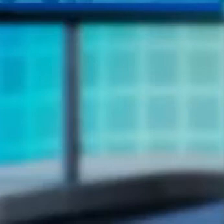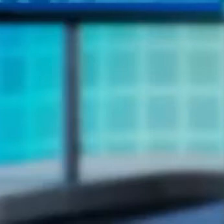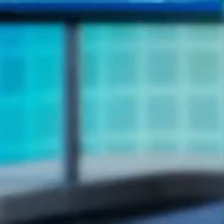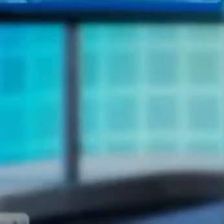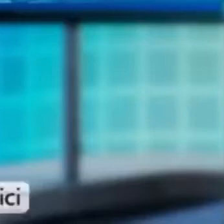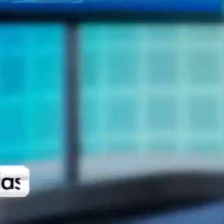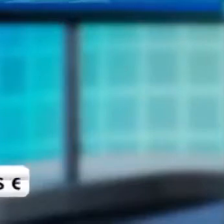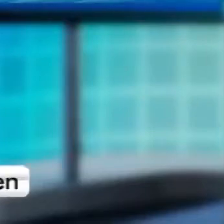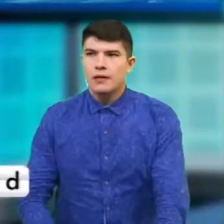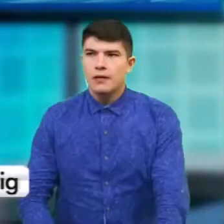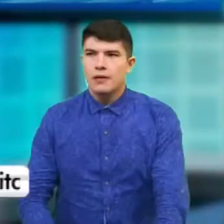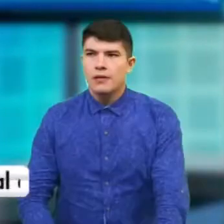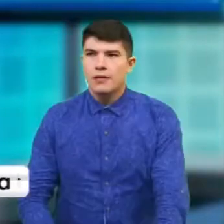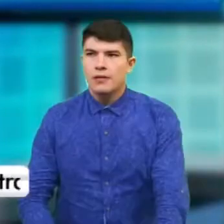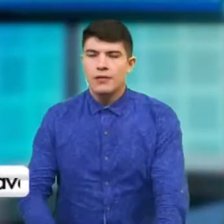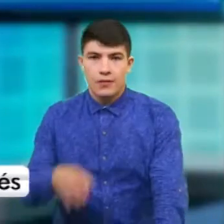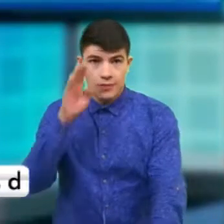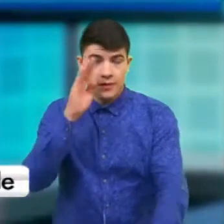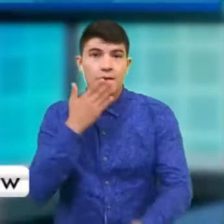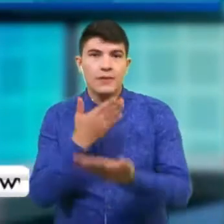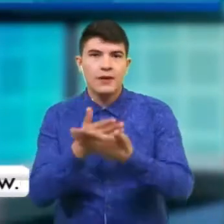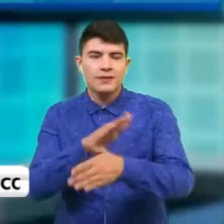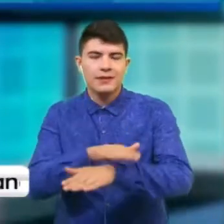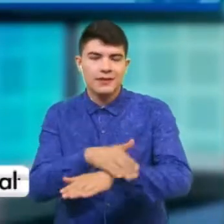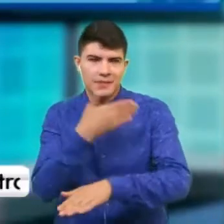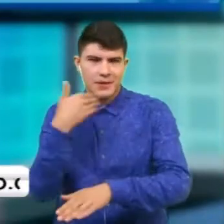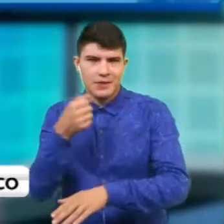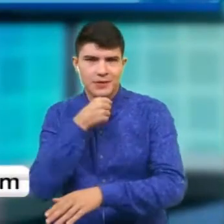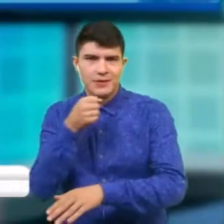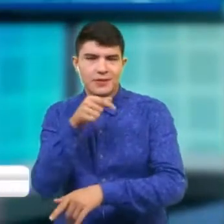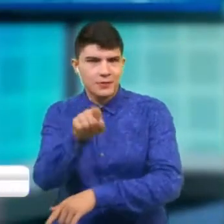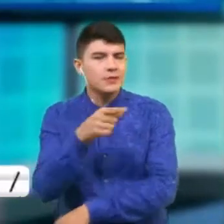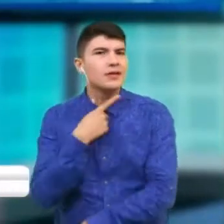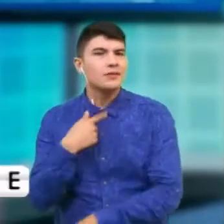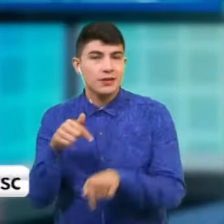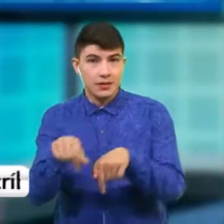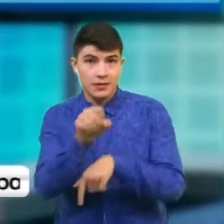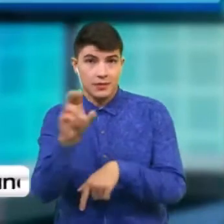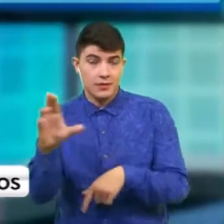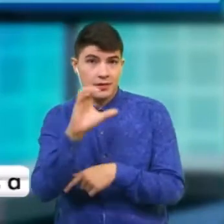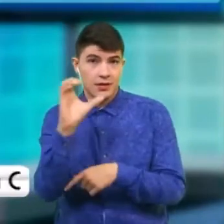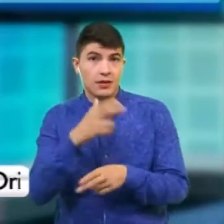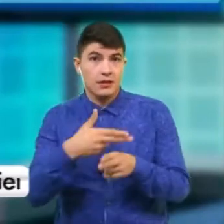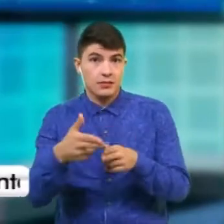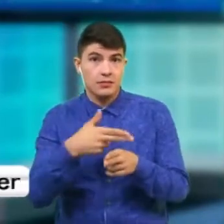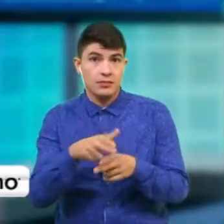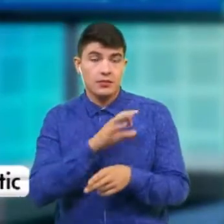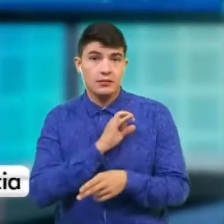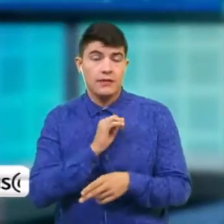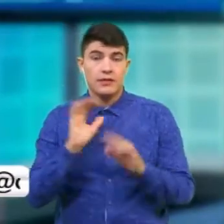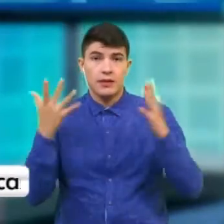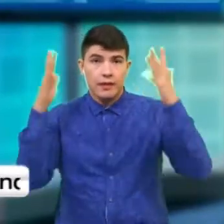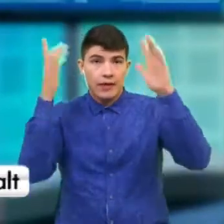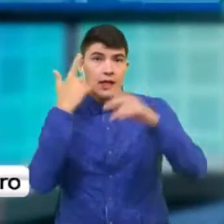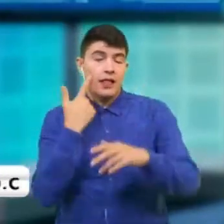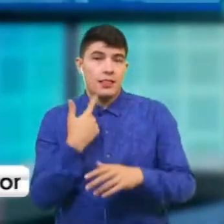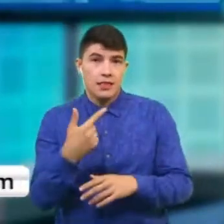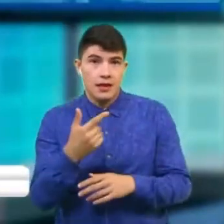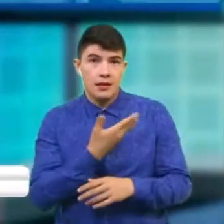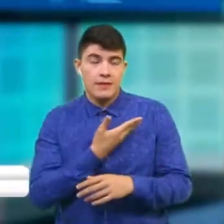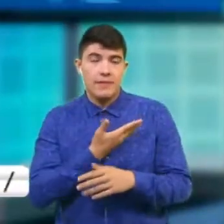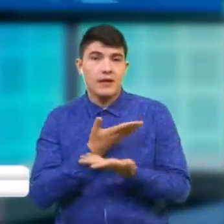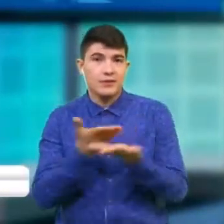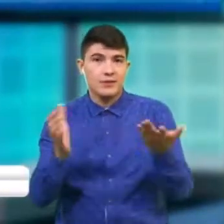Hola, muy buenas tardes. Bienvenidos a las mejores noticias del entretenimiento en el Oriente colombiano. Y este sábado se llevó a cabo la celebración del Día de la Madre en el Centro